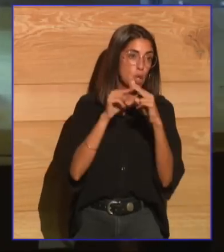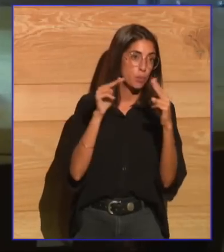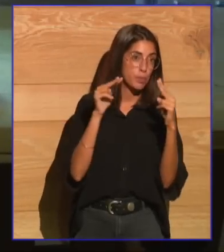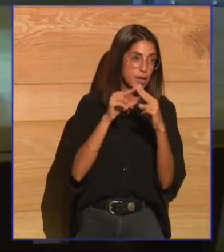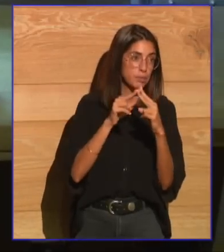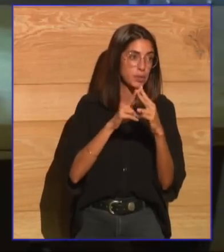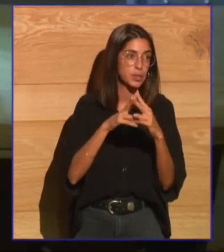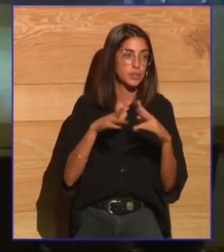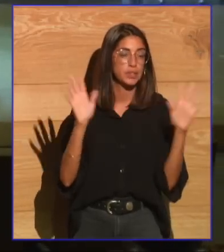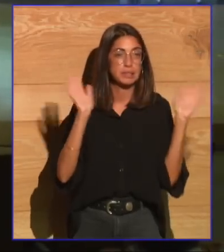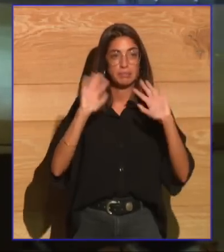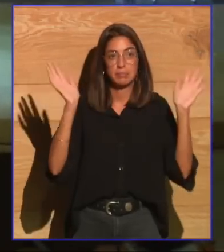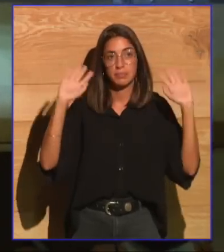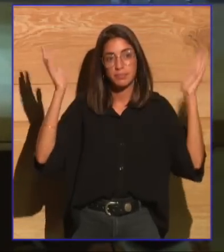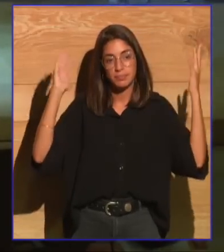gracia